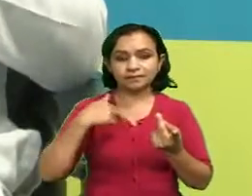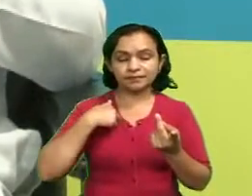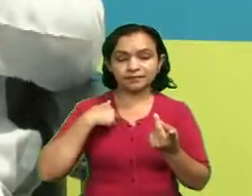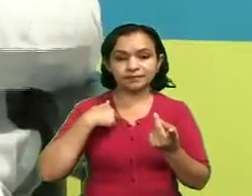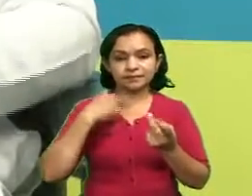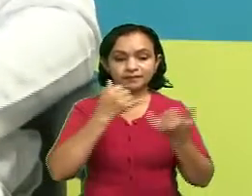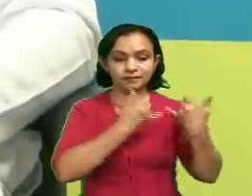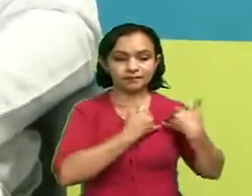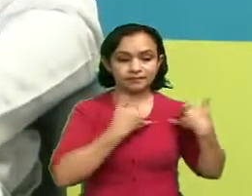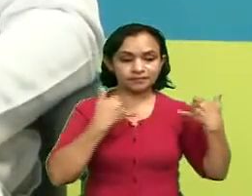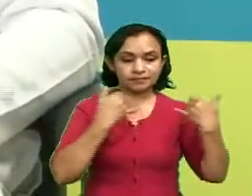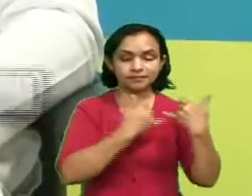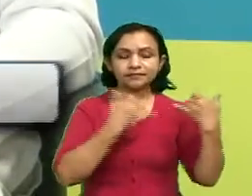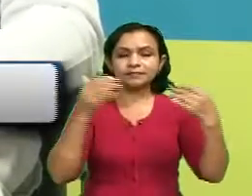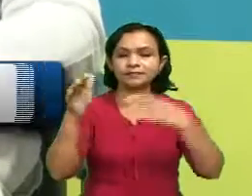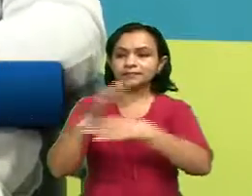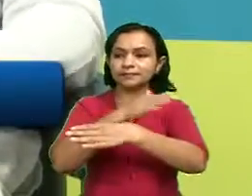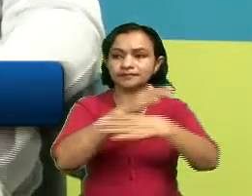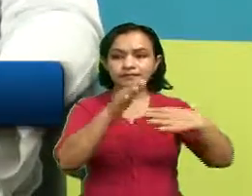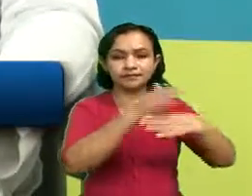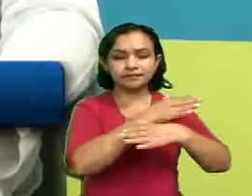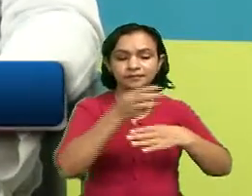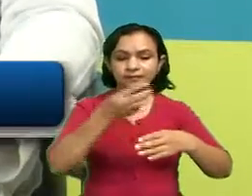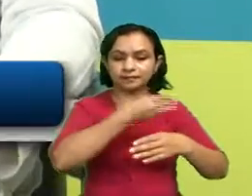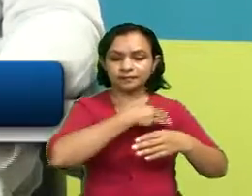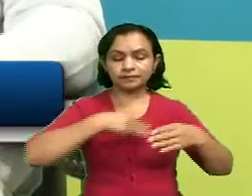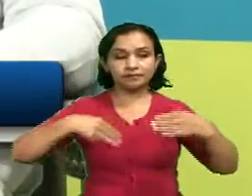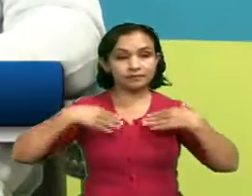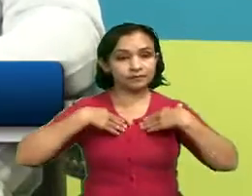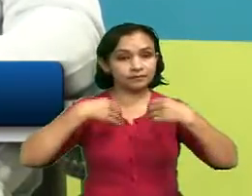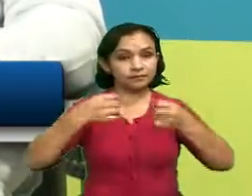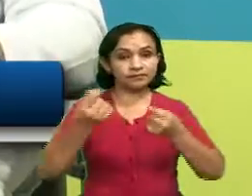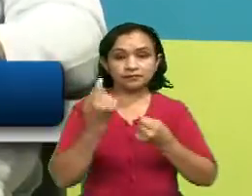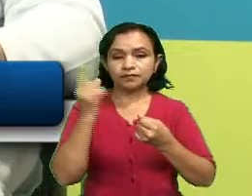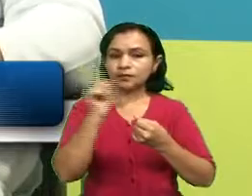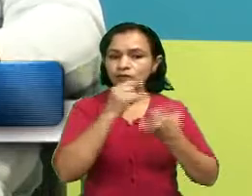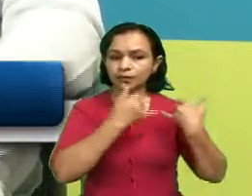relación interinstitucional, no solamente el Ministerio de Salud, sino también